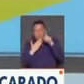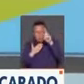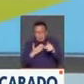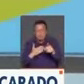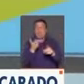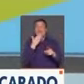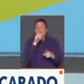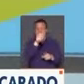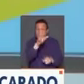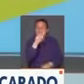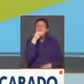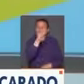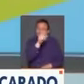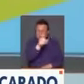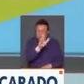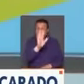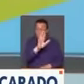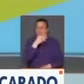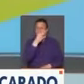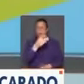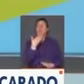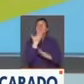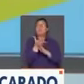Y también, señor, déjeme decirle,